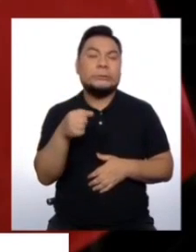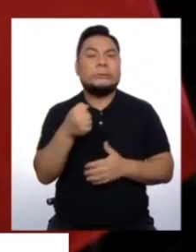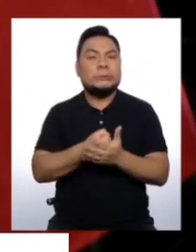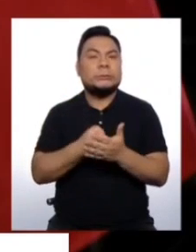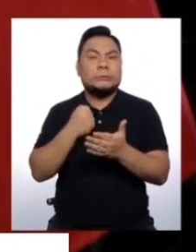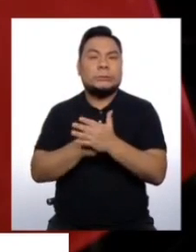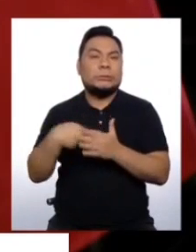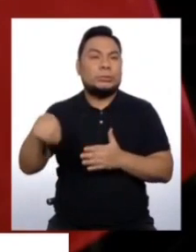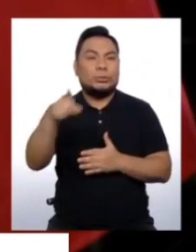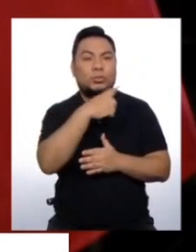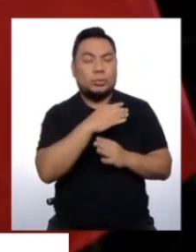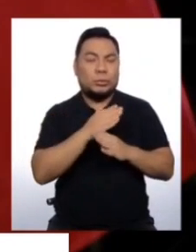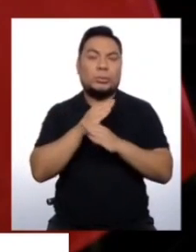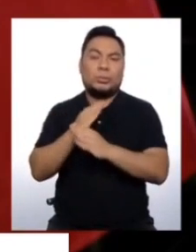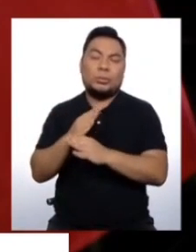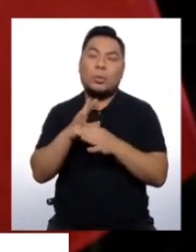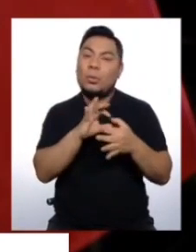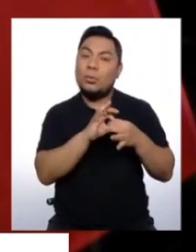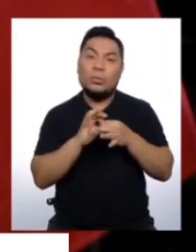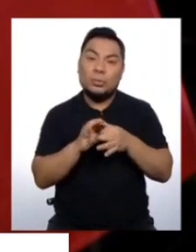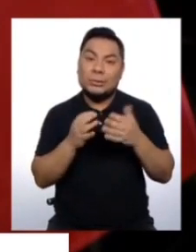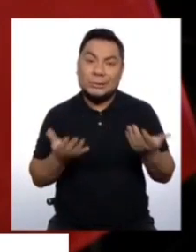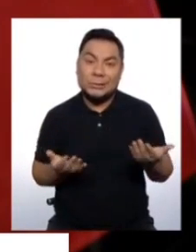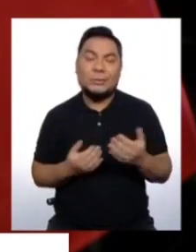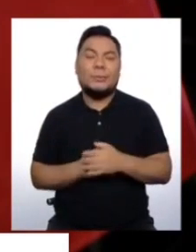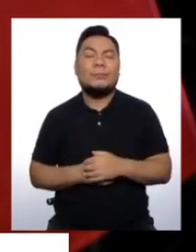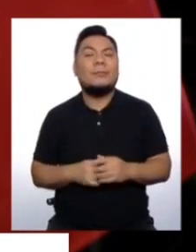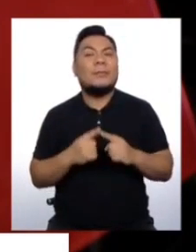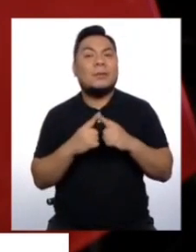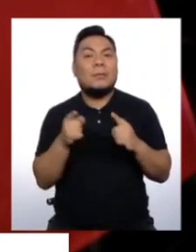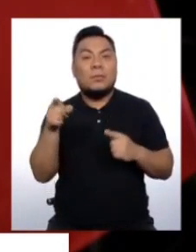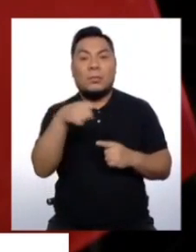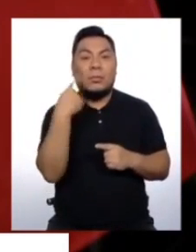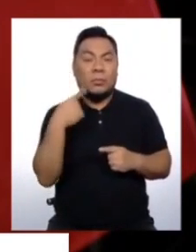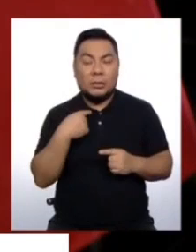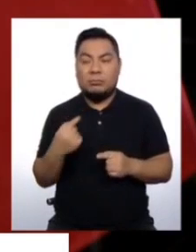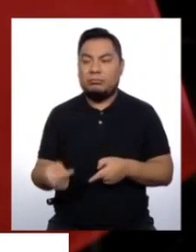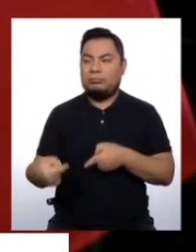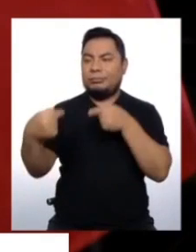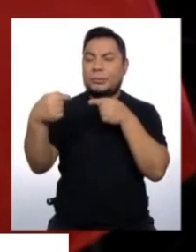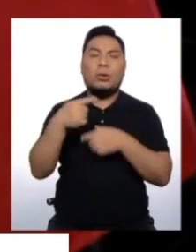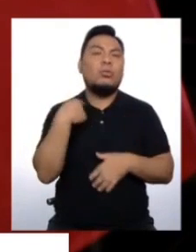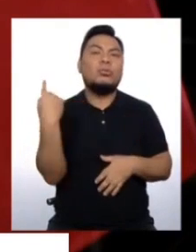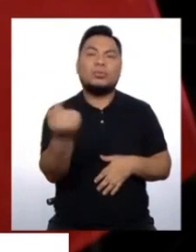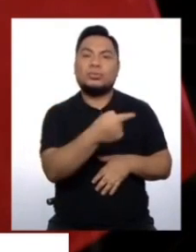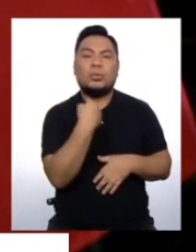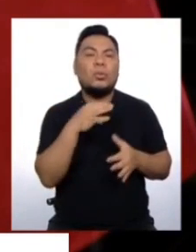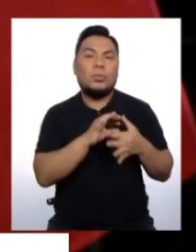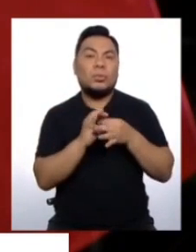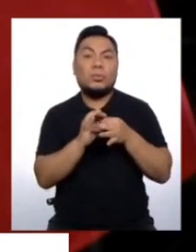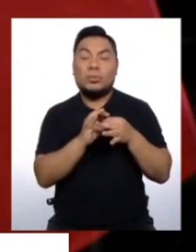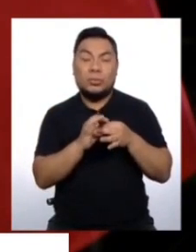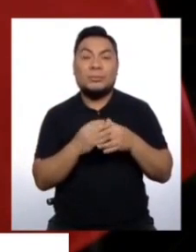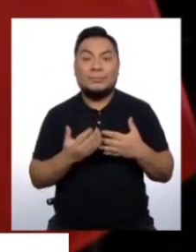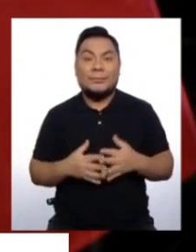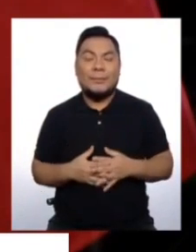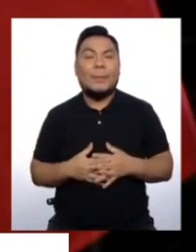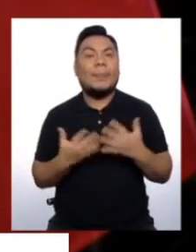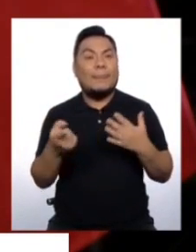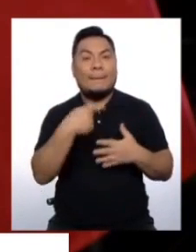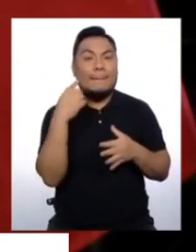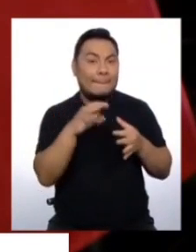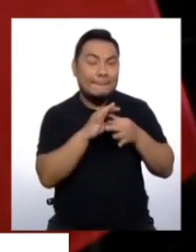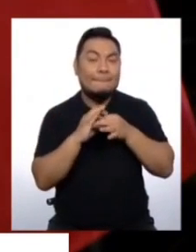la vencemos si estamos unidos y si la enfrentamos todos juntos.